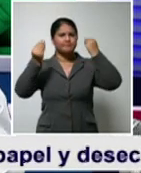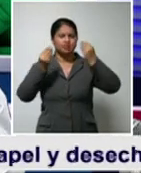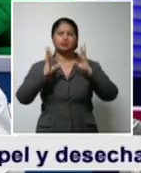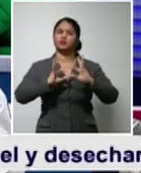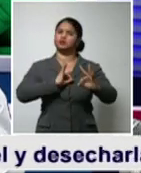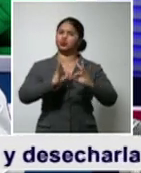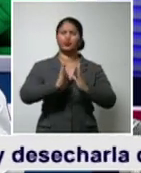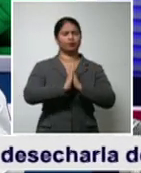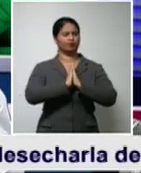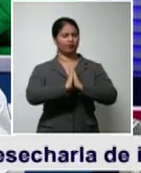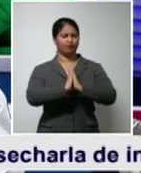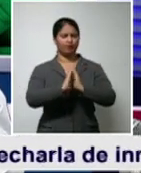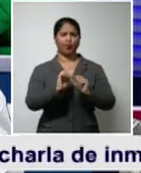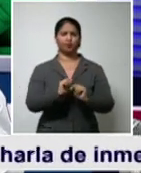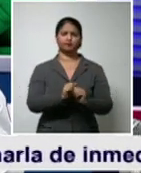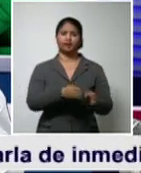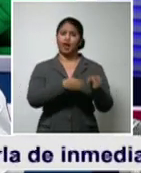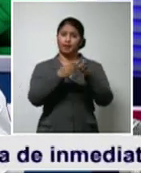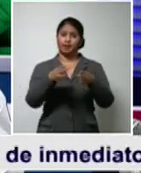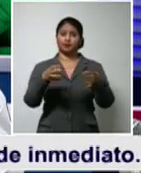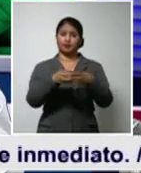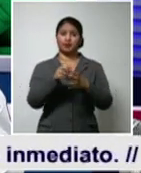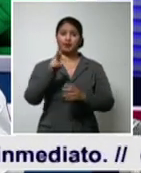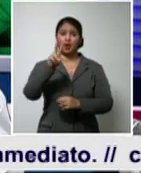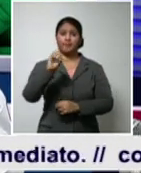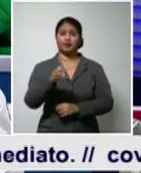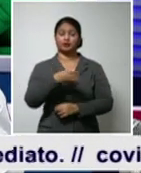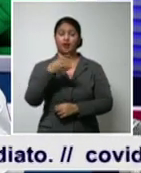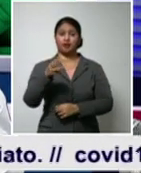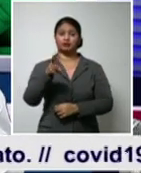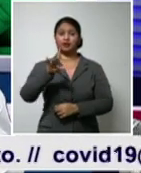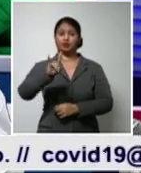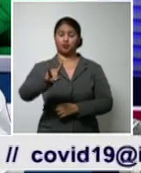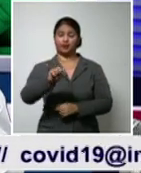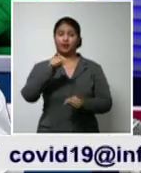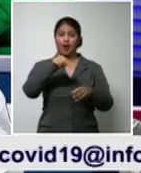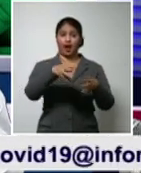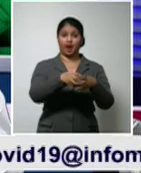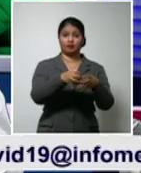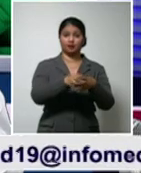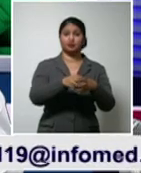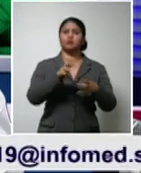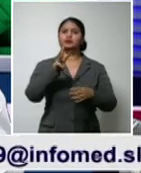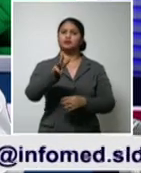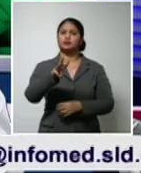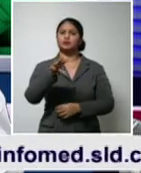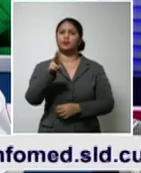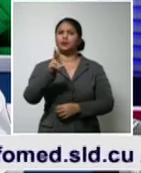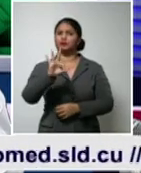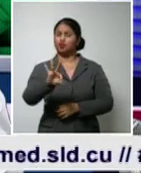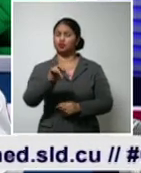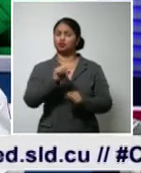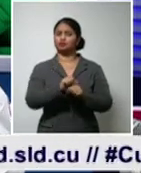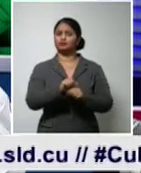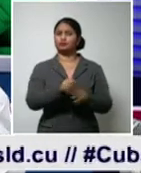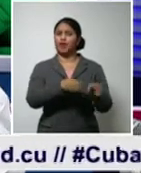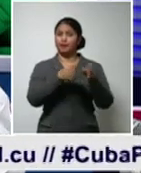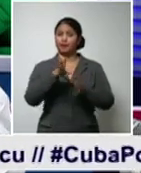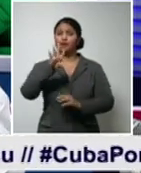20 a 39 años, 378, de la misma cifra de 40 a